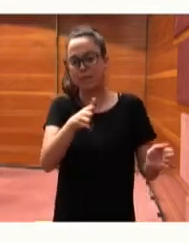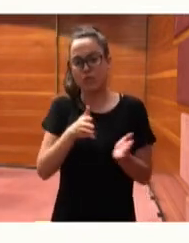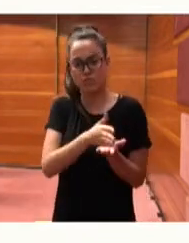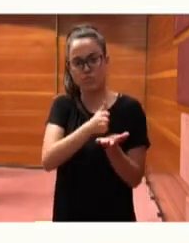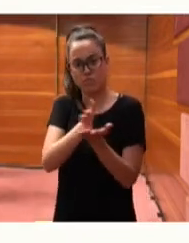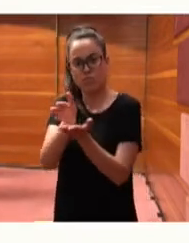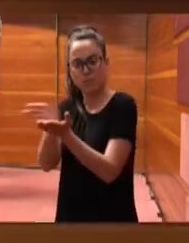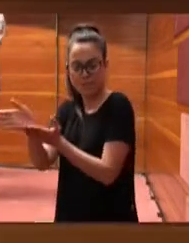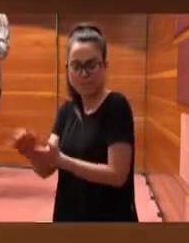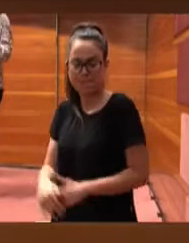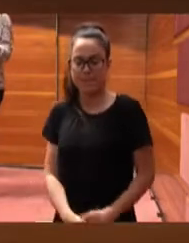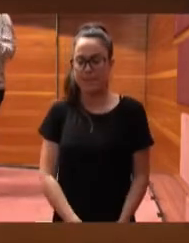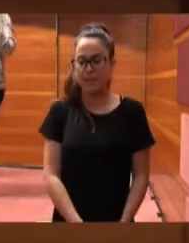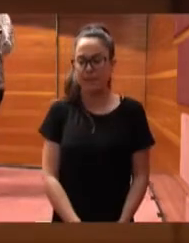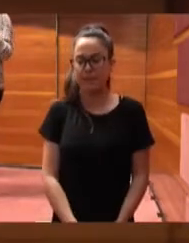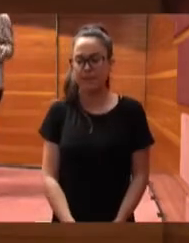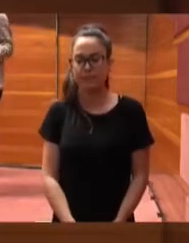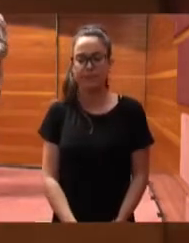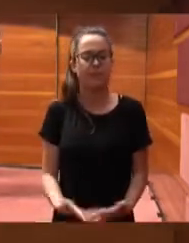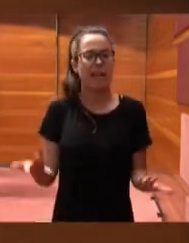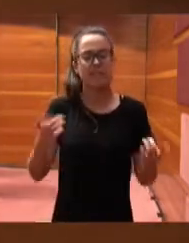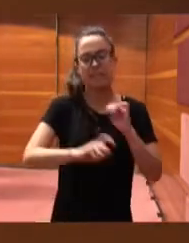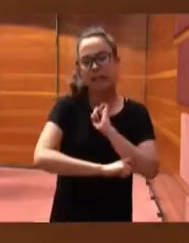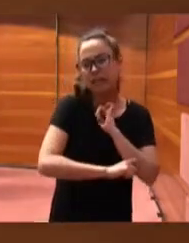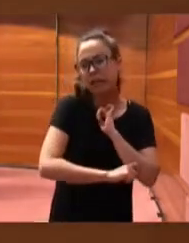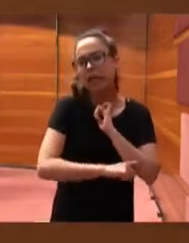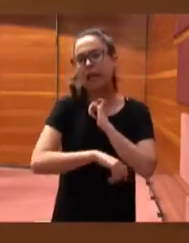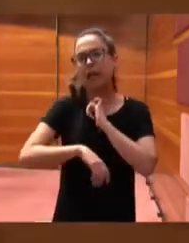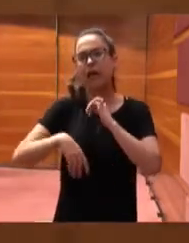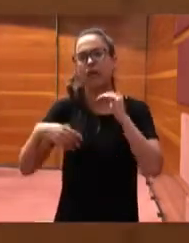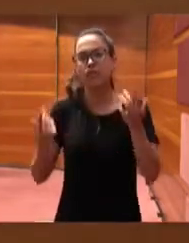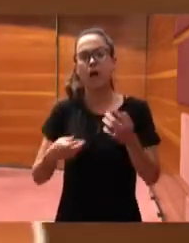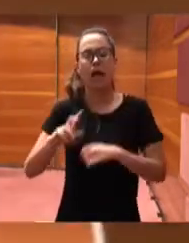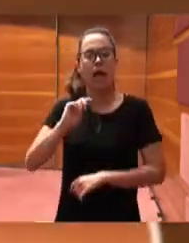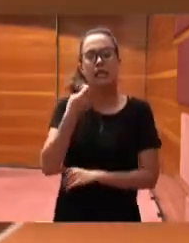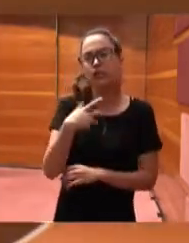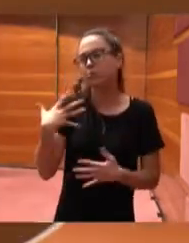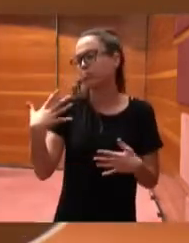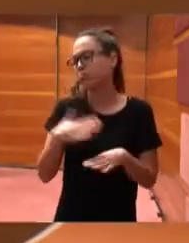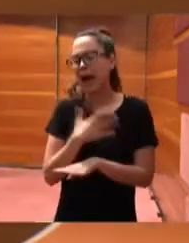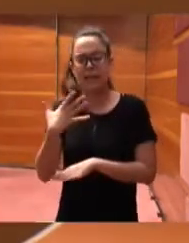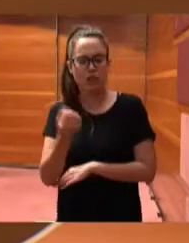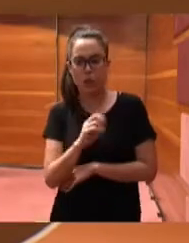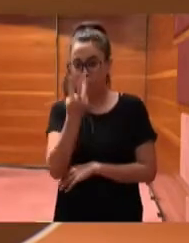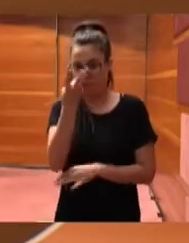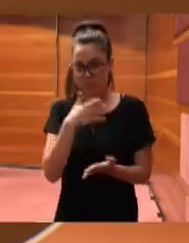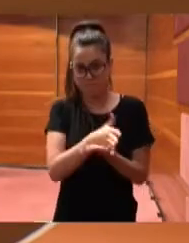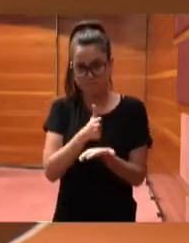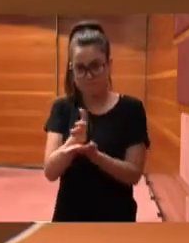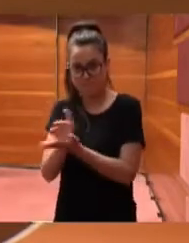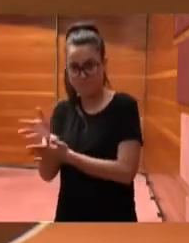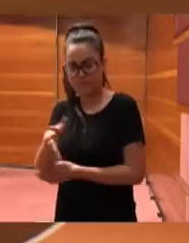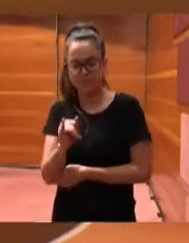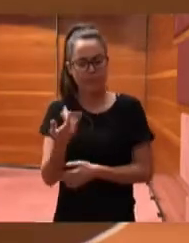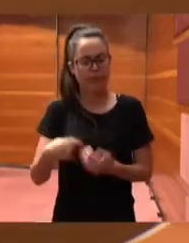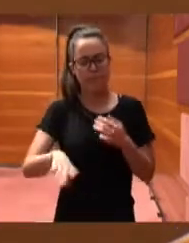para obtener respuestas. Para todo, ¿eh? Para hacer una estrategia, para alcanzar éxito, para todo. Hay solamente tres caminos. ¿Vale? Para